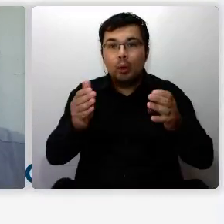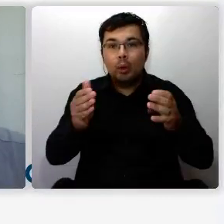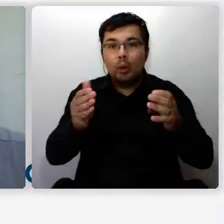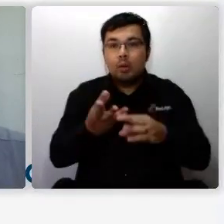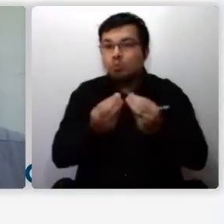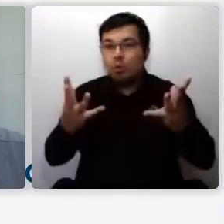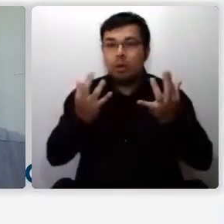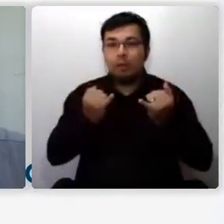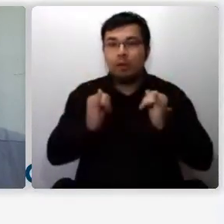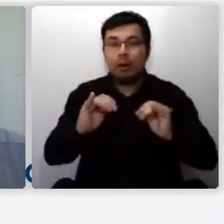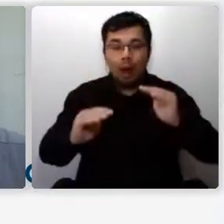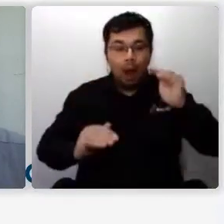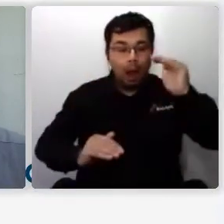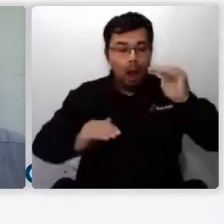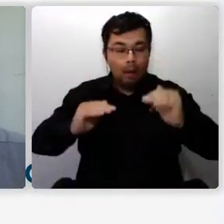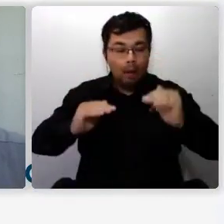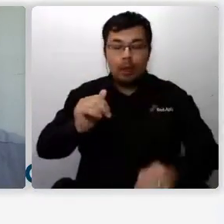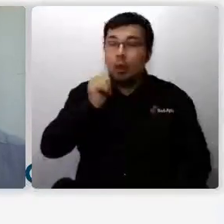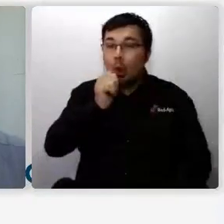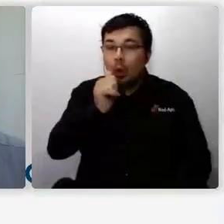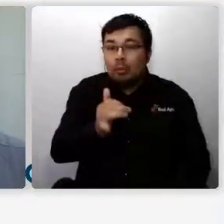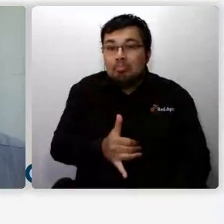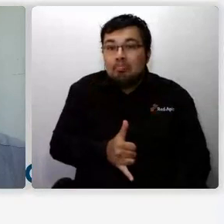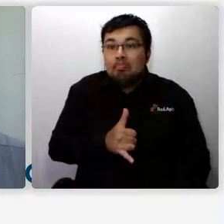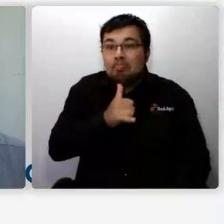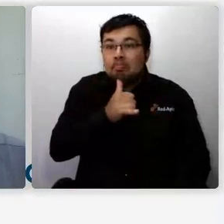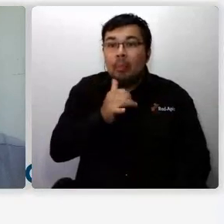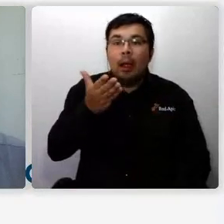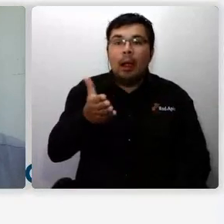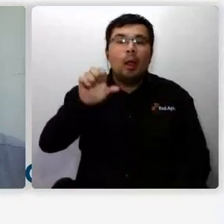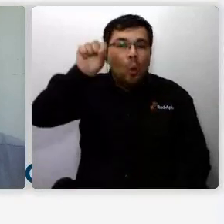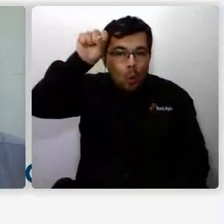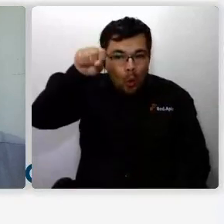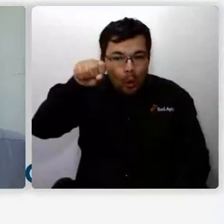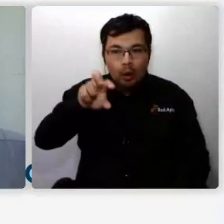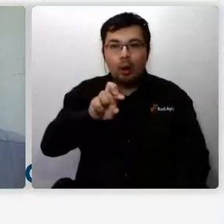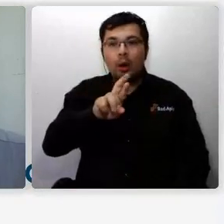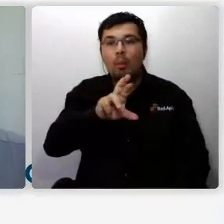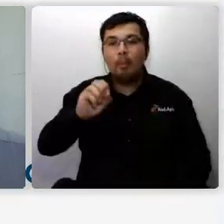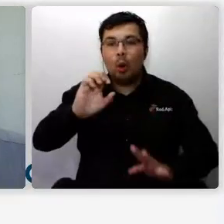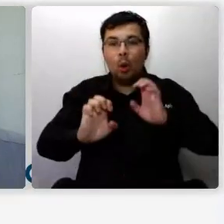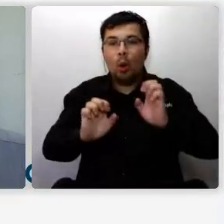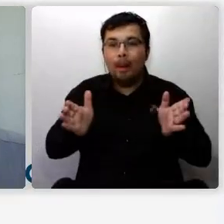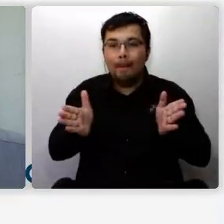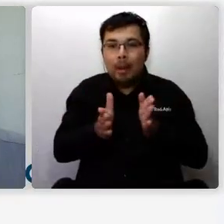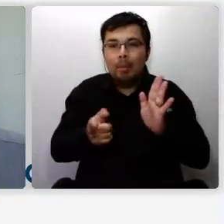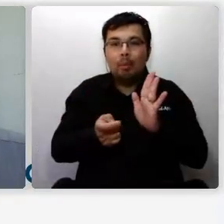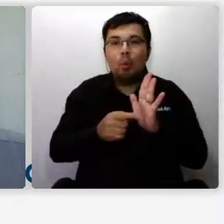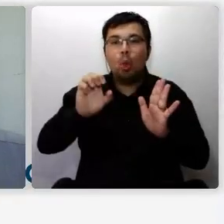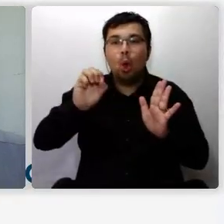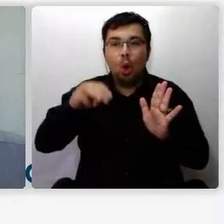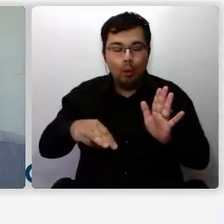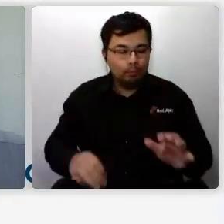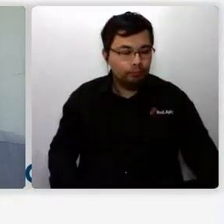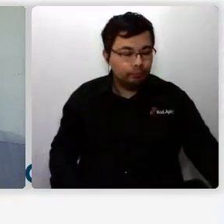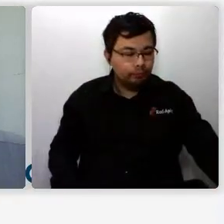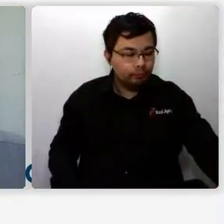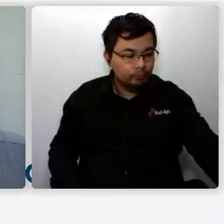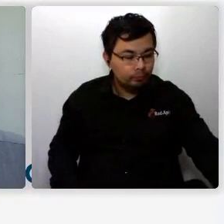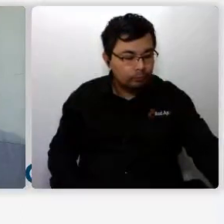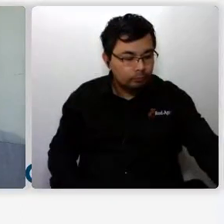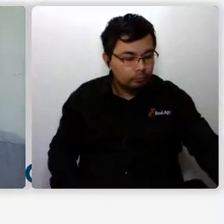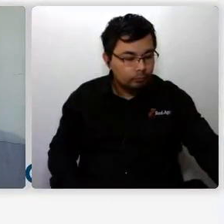a día no nos enteramos. Ahí está humildemente propyme.com. Vamos saludándoles, ¿les parece? Rápidamente a todos los que se van